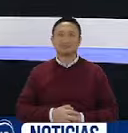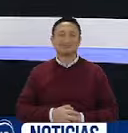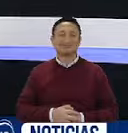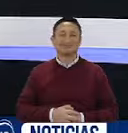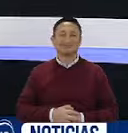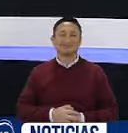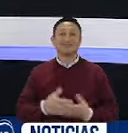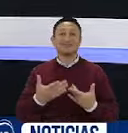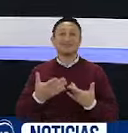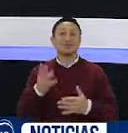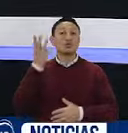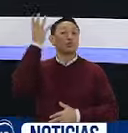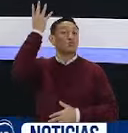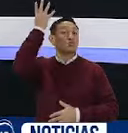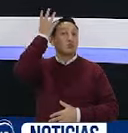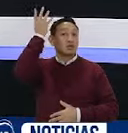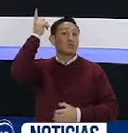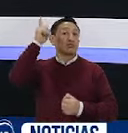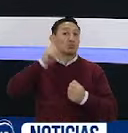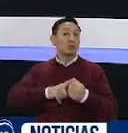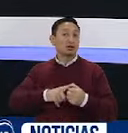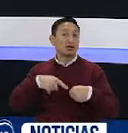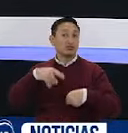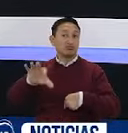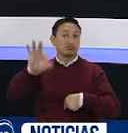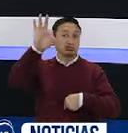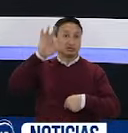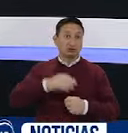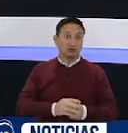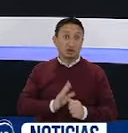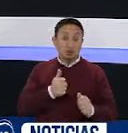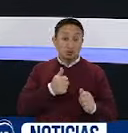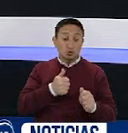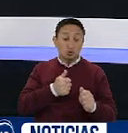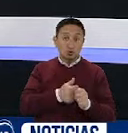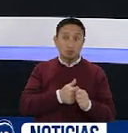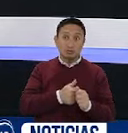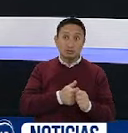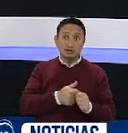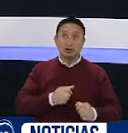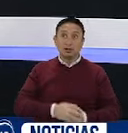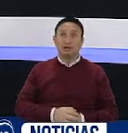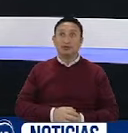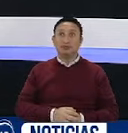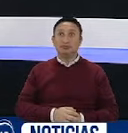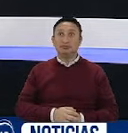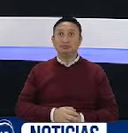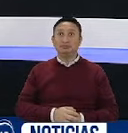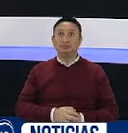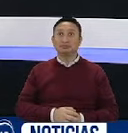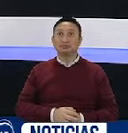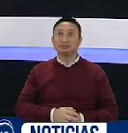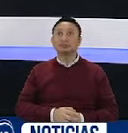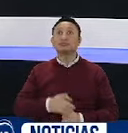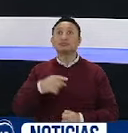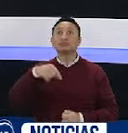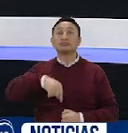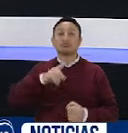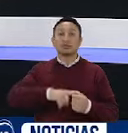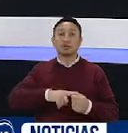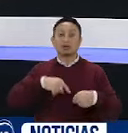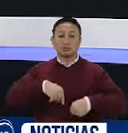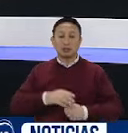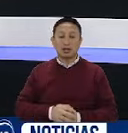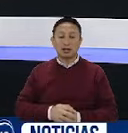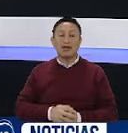La elección de la reina de San Francisco de Quito está a la vuelta de la esquina y promete iluminar la ciudad con la